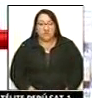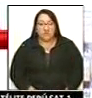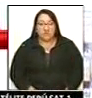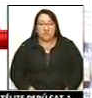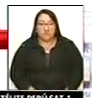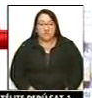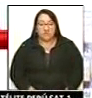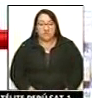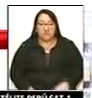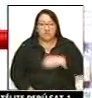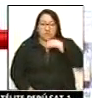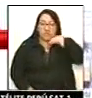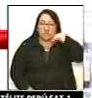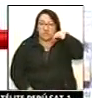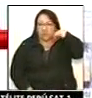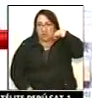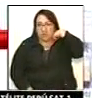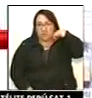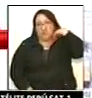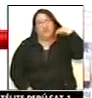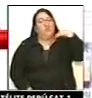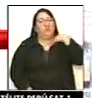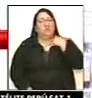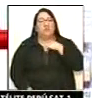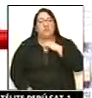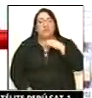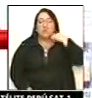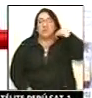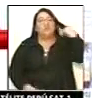la Defensoría del Pueblo. No nos parece